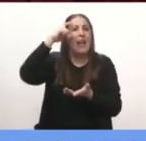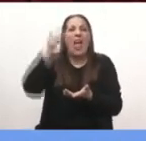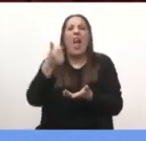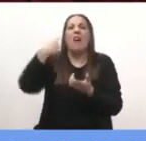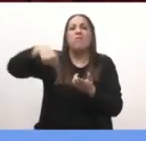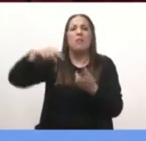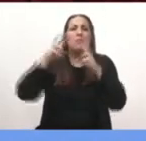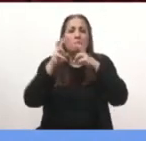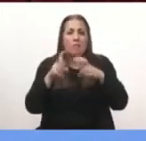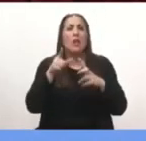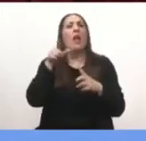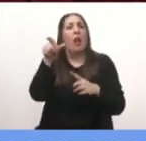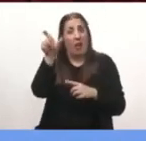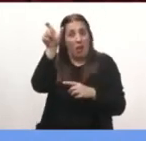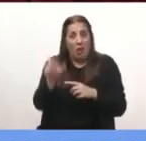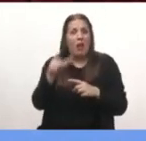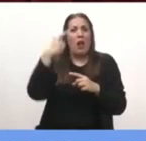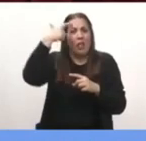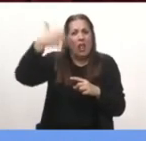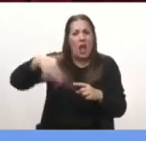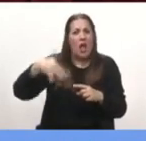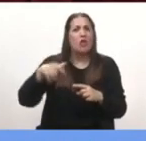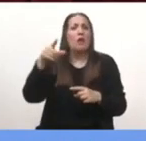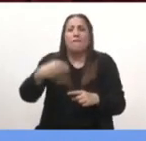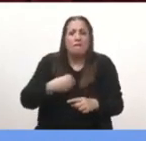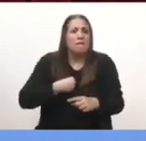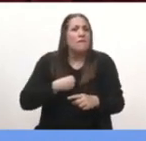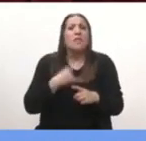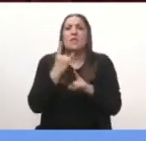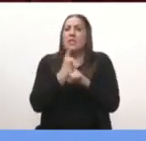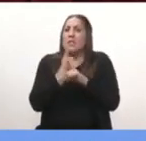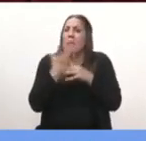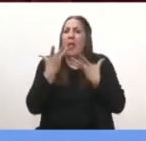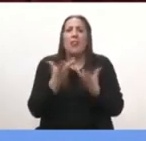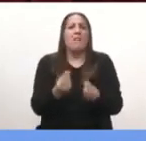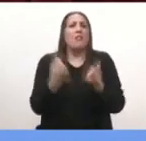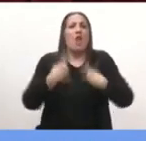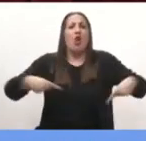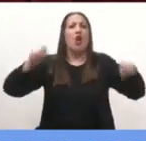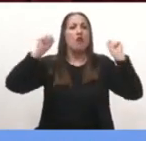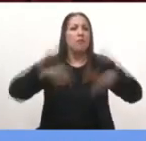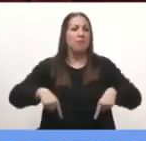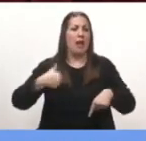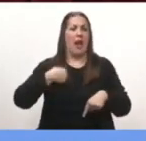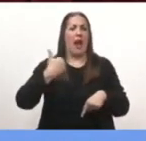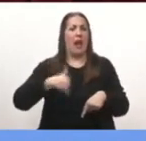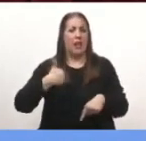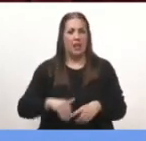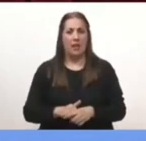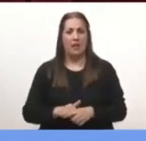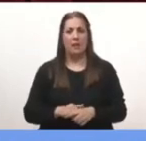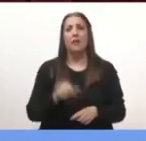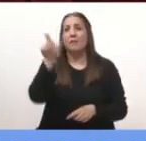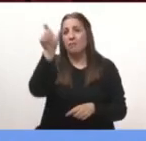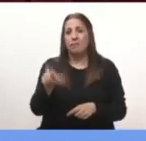ellos con toda su inteligencia y su pasión defendía los intereses de la nación fue el